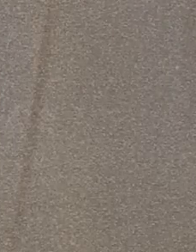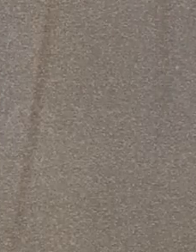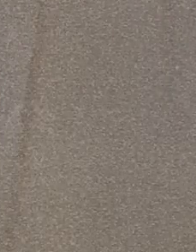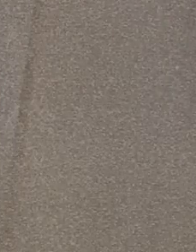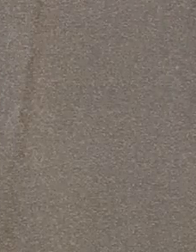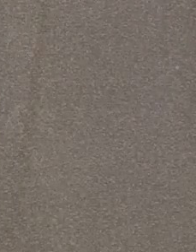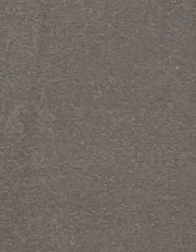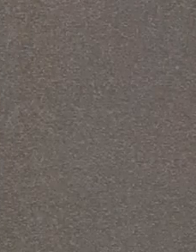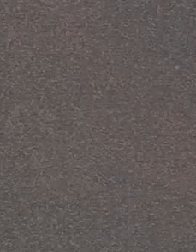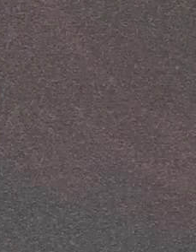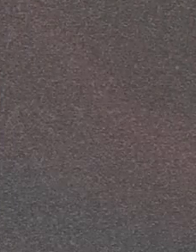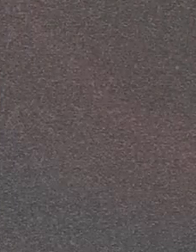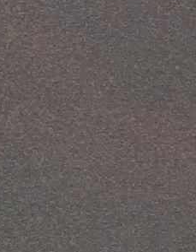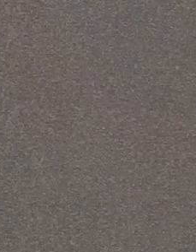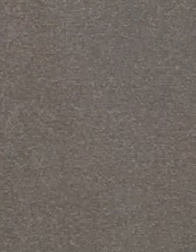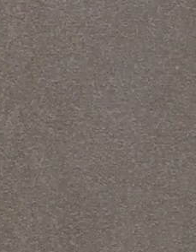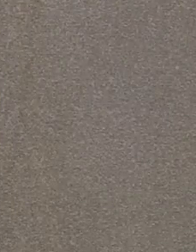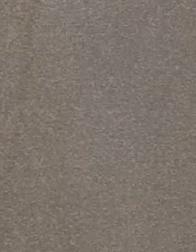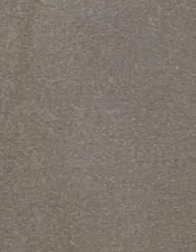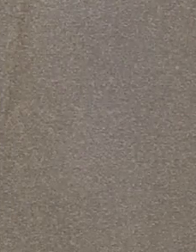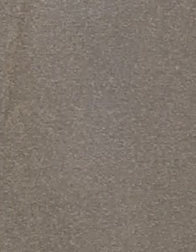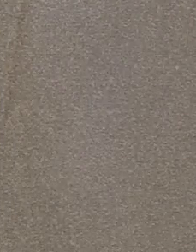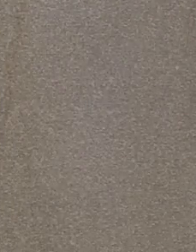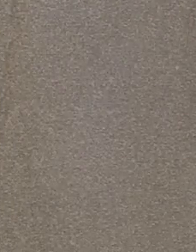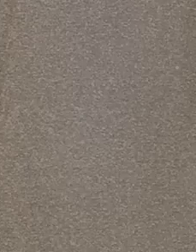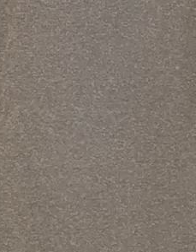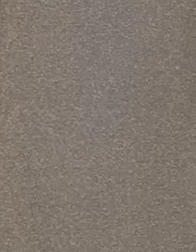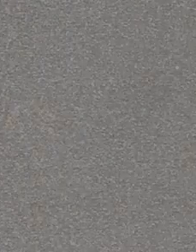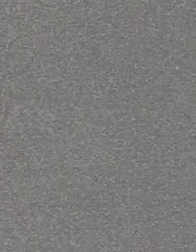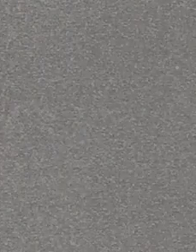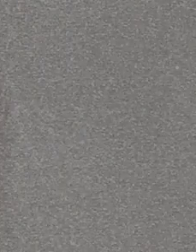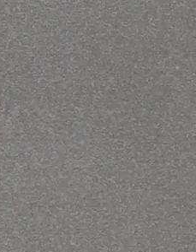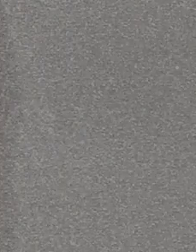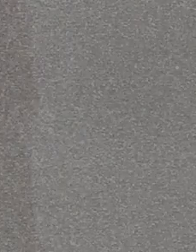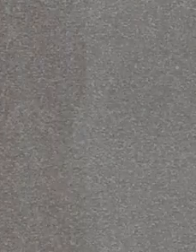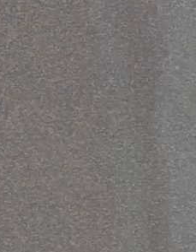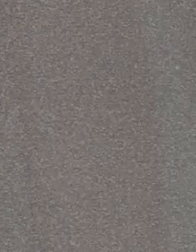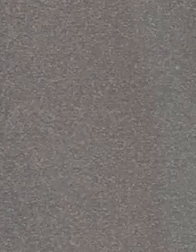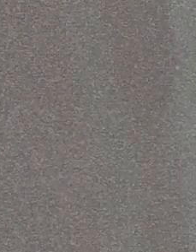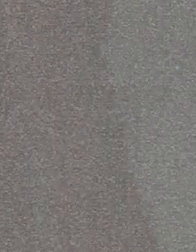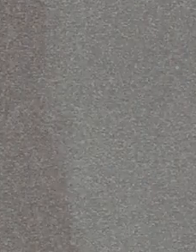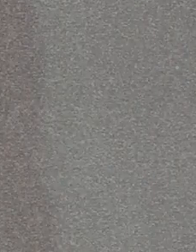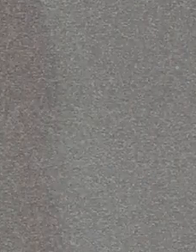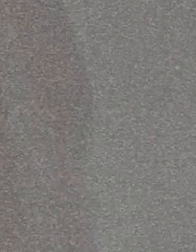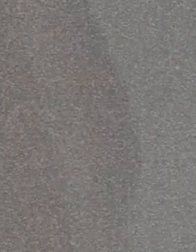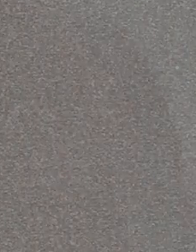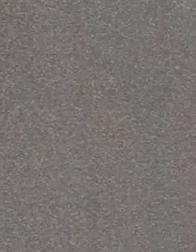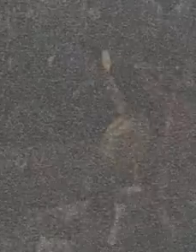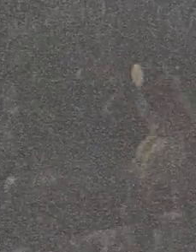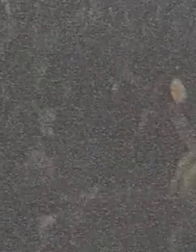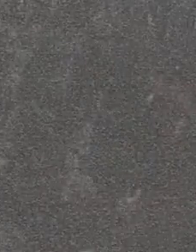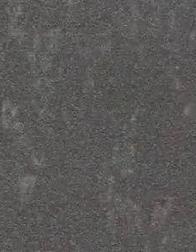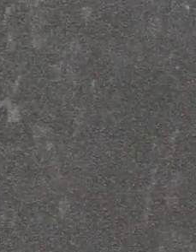Rema TV y Ebenezer Producciones presentó La Biblia, Palabra